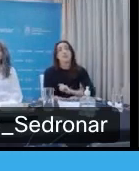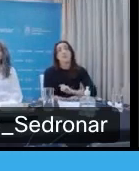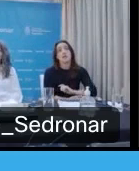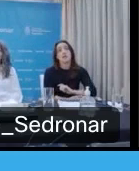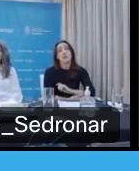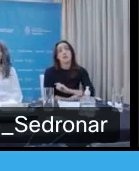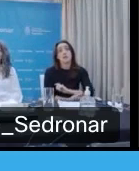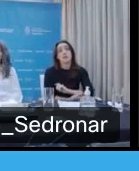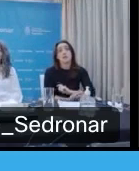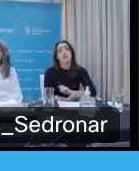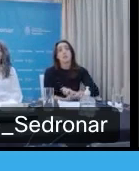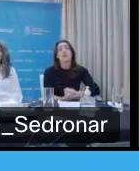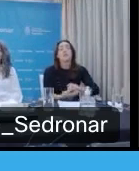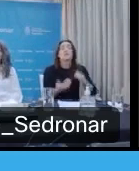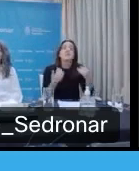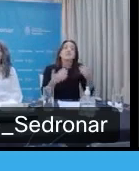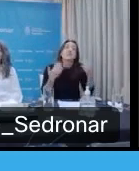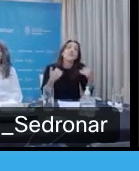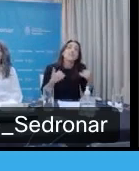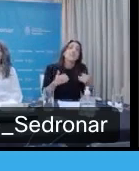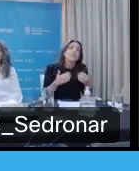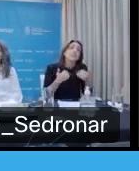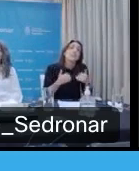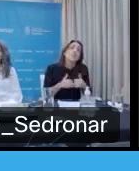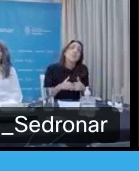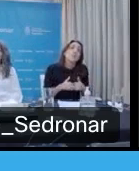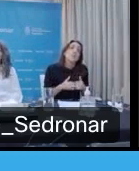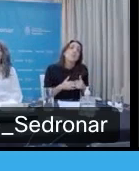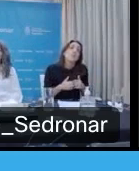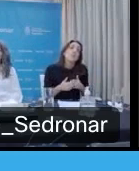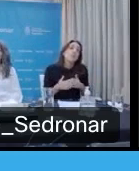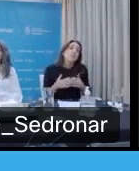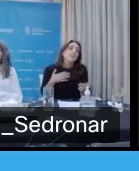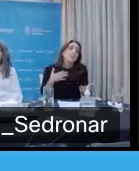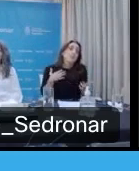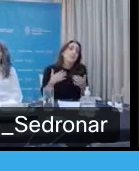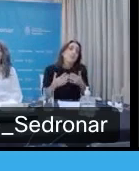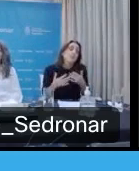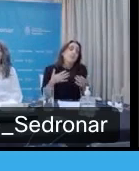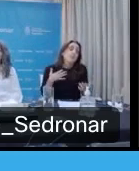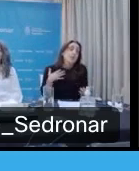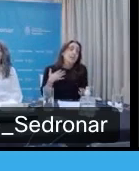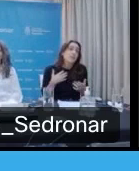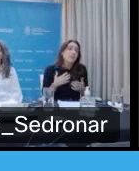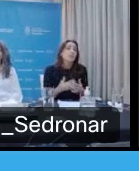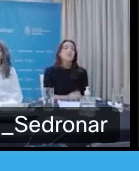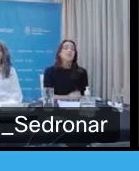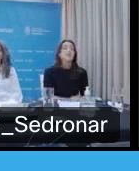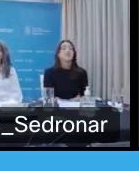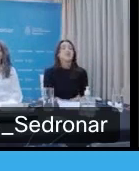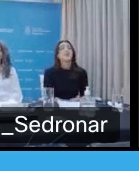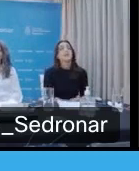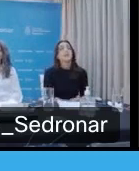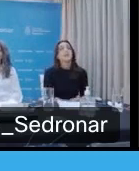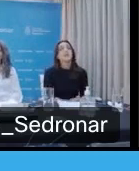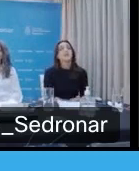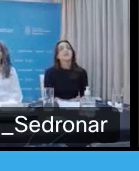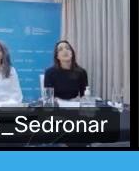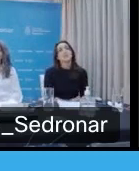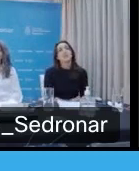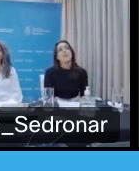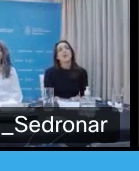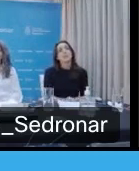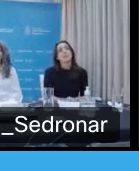políticas, ¿no? Para los jóvenes, ¿no? Cuando las piensa solamente el mundo adulto, ¿no? Que siempre va a ser un poco lejano.